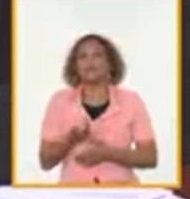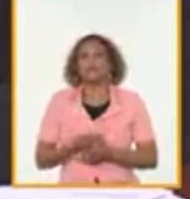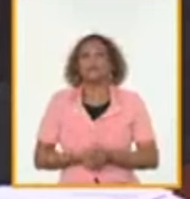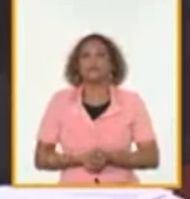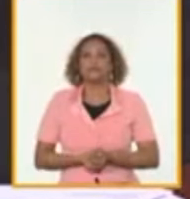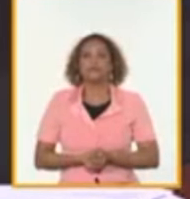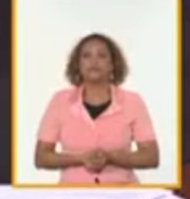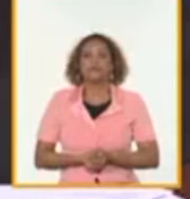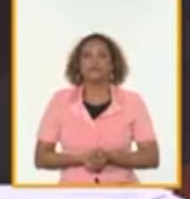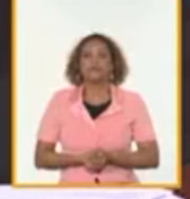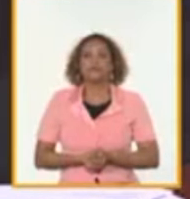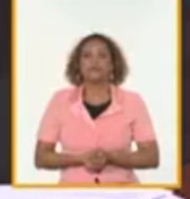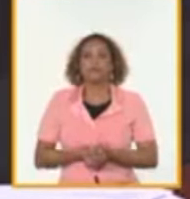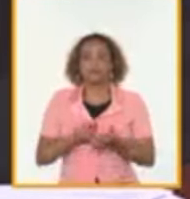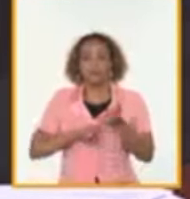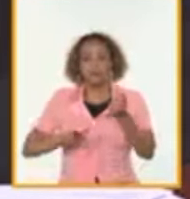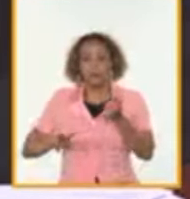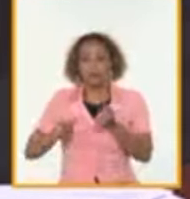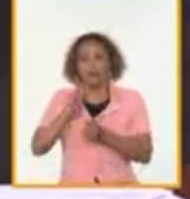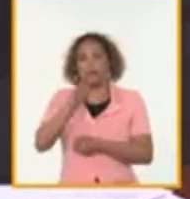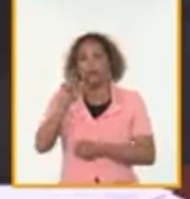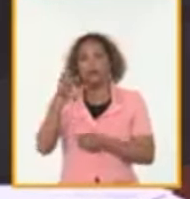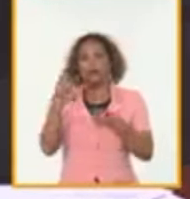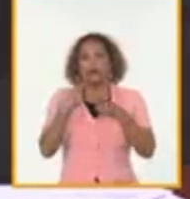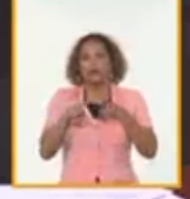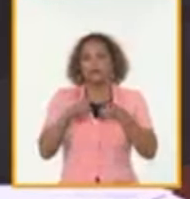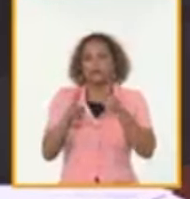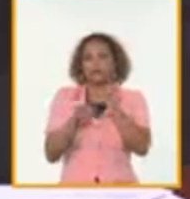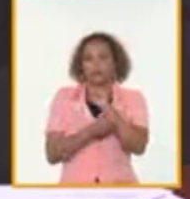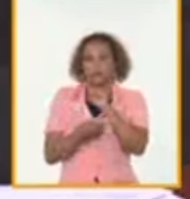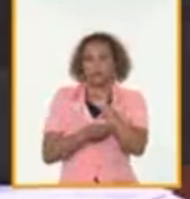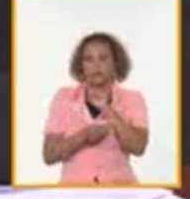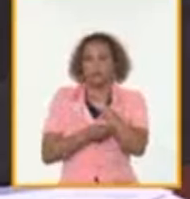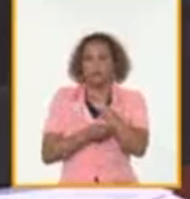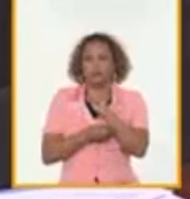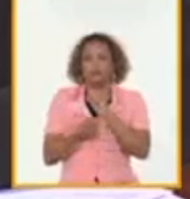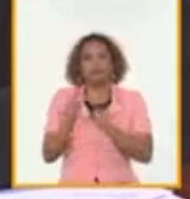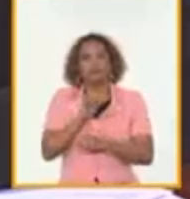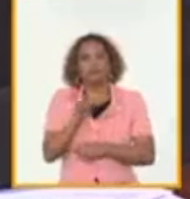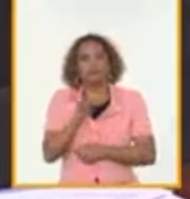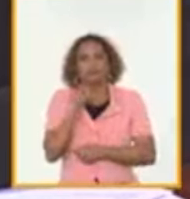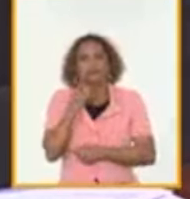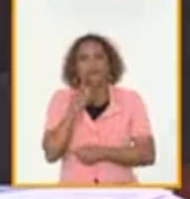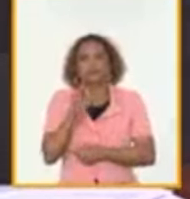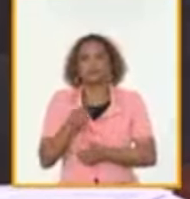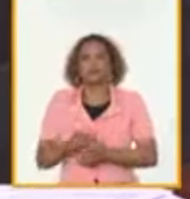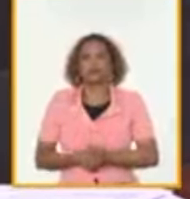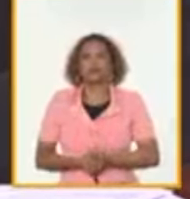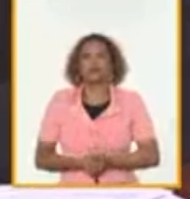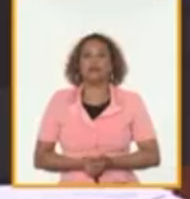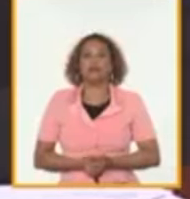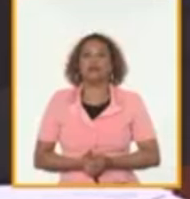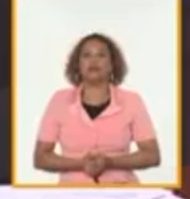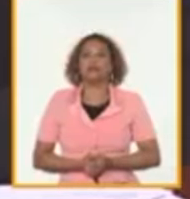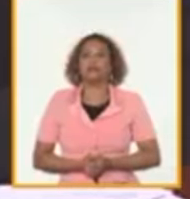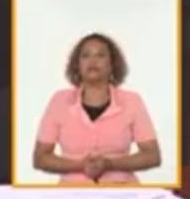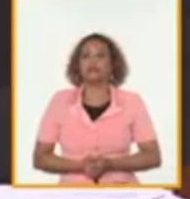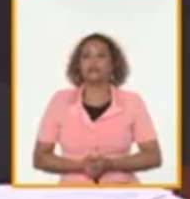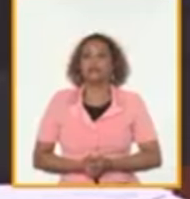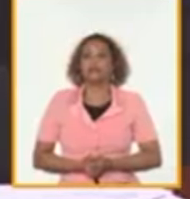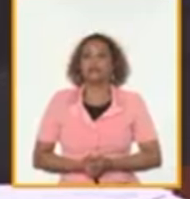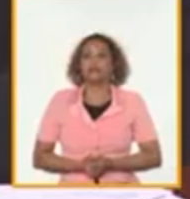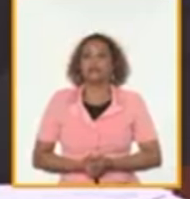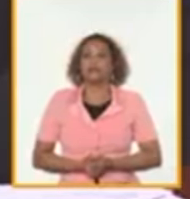provincia eh Otras potencialidades que tiene tienen que ver también con el ámbito de lo que se